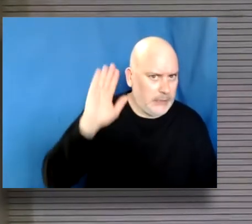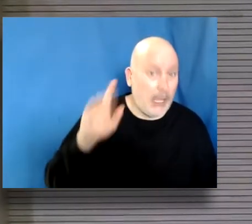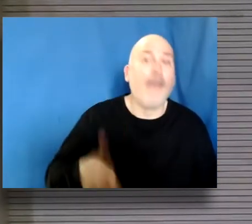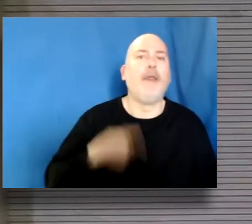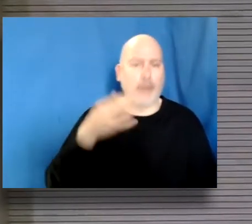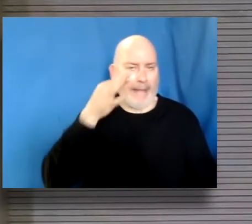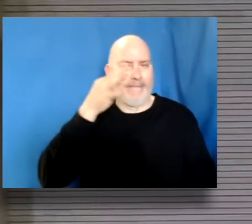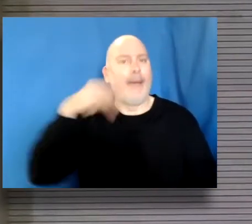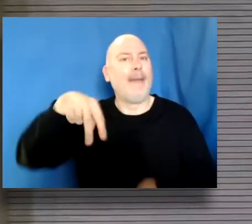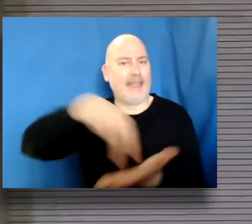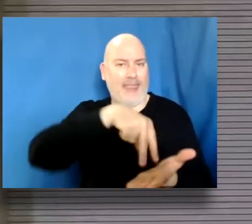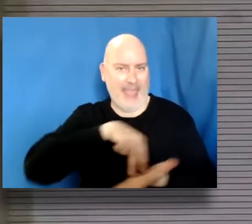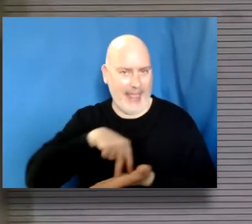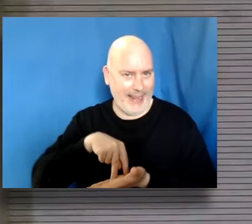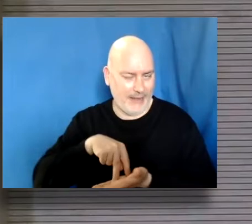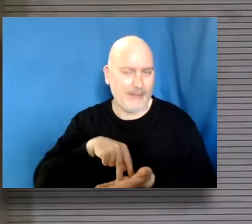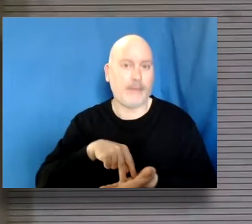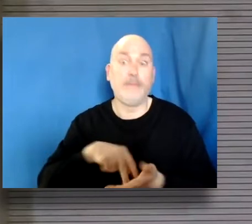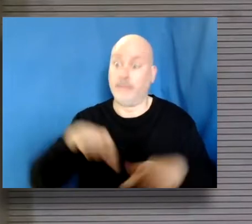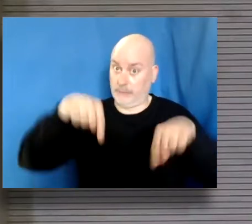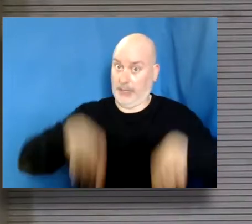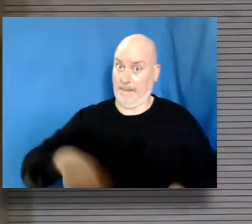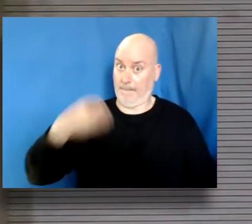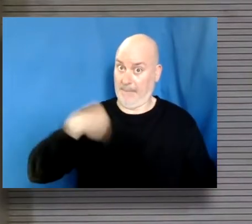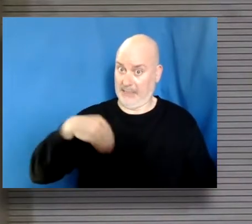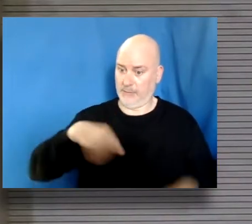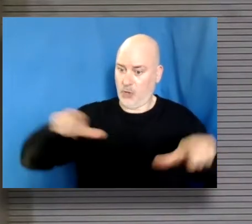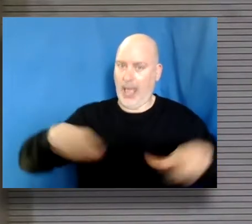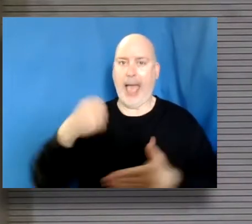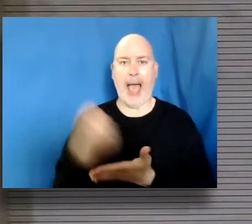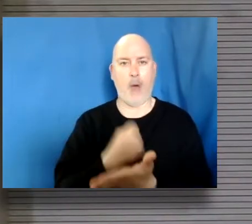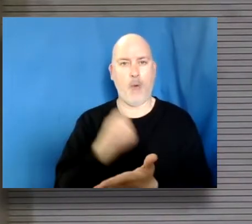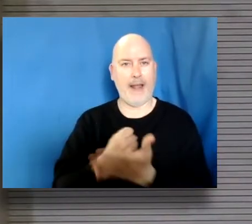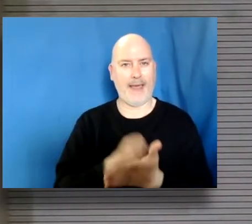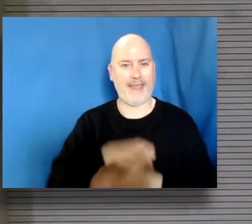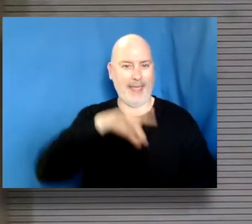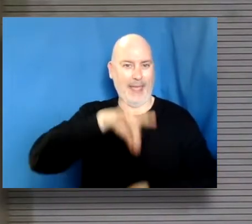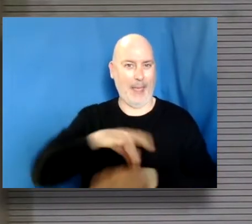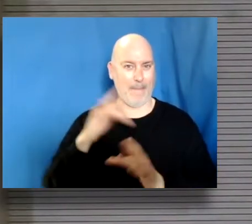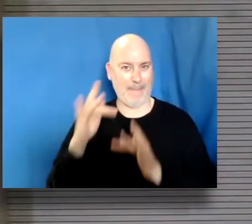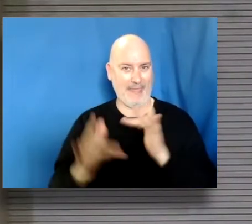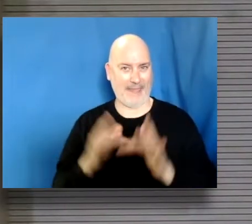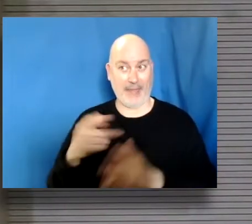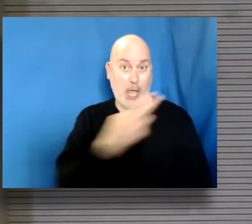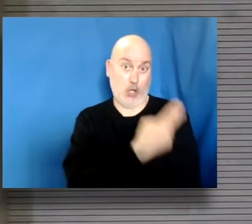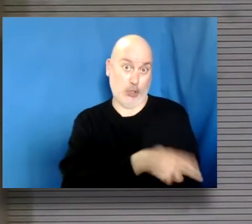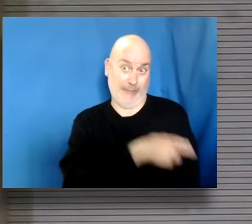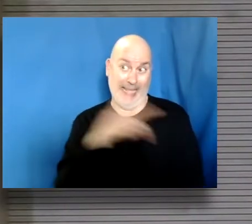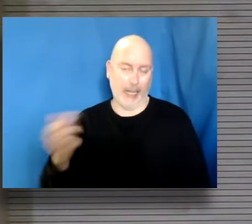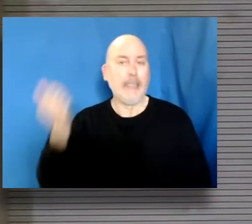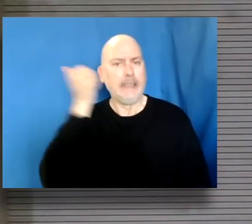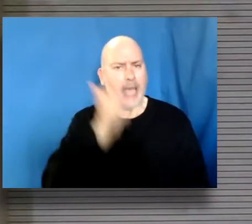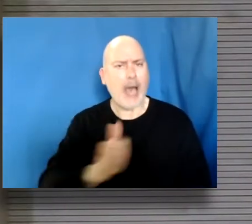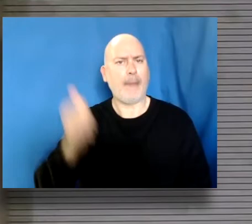presenciales. Entonces, los hacíamos aquí mismo en el aula de pediatría, en el hospital, los sábados y era toda una mañana y